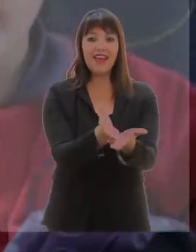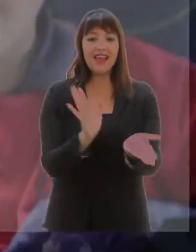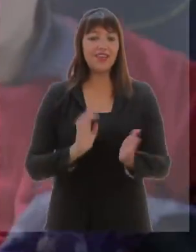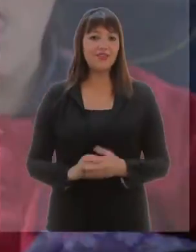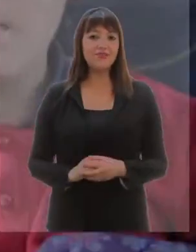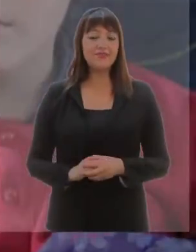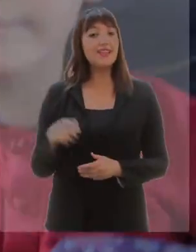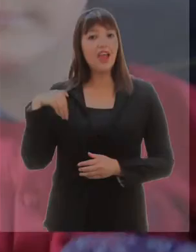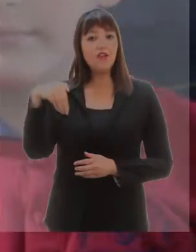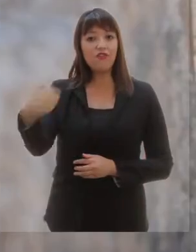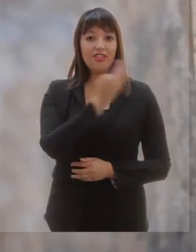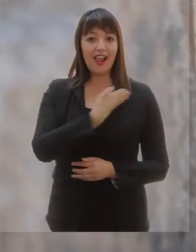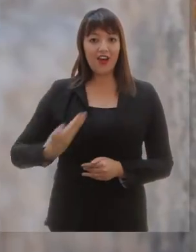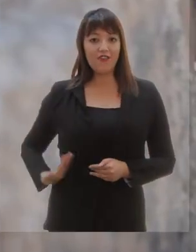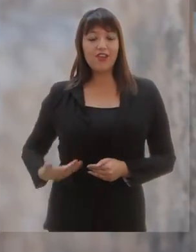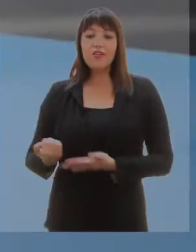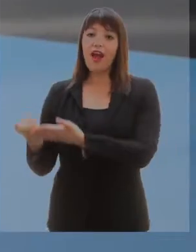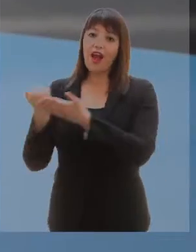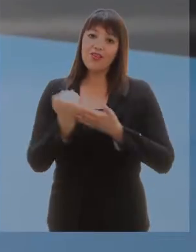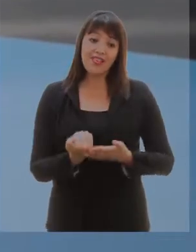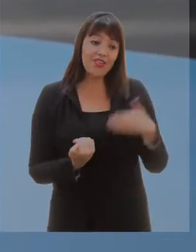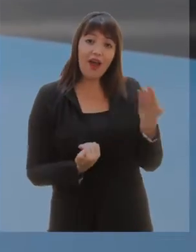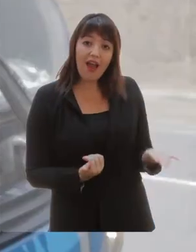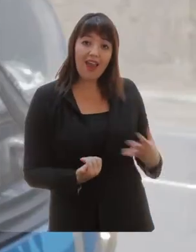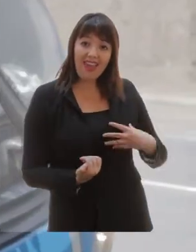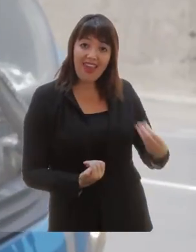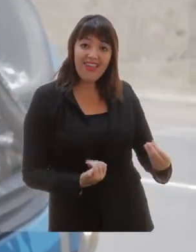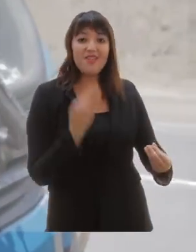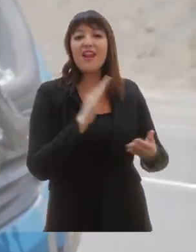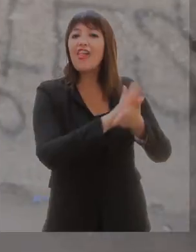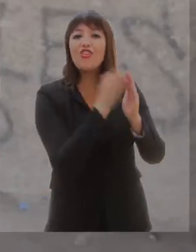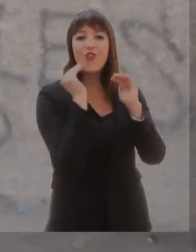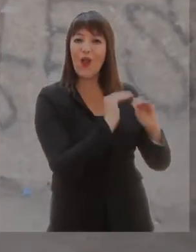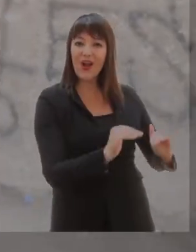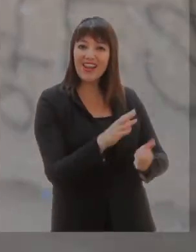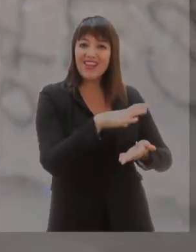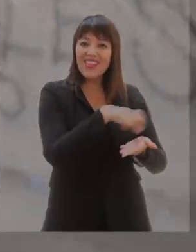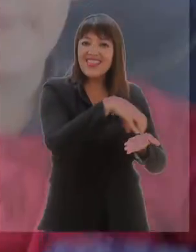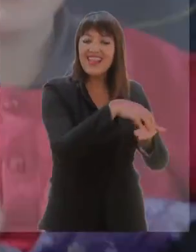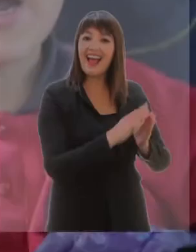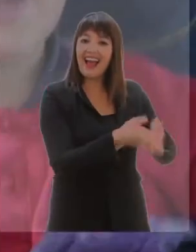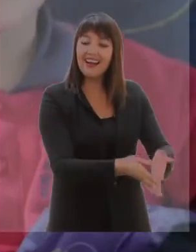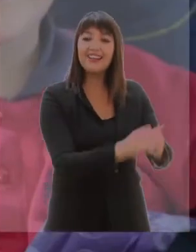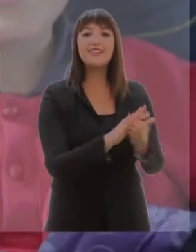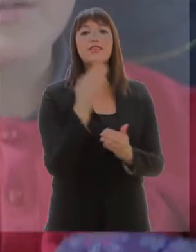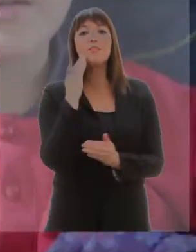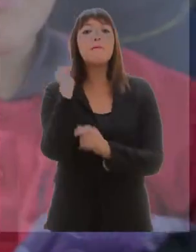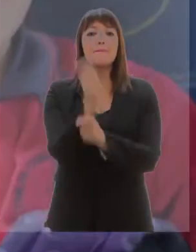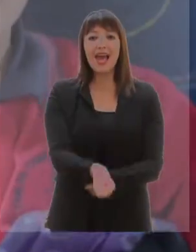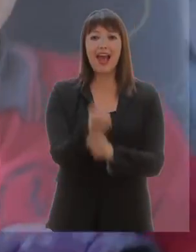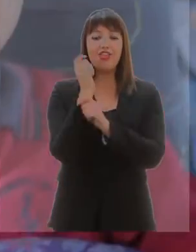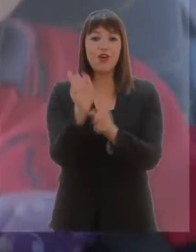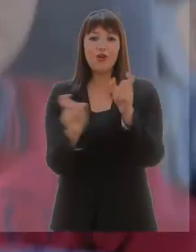bus del gobierno le ha servido a ella y a todos los niños de Caleta. Bueno, y a los pescadores y a los algueros, no